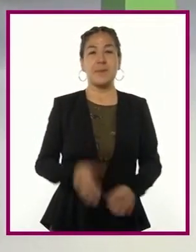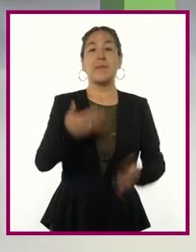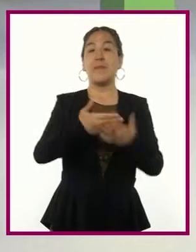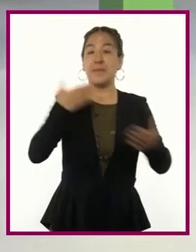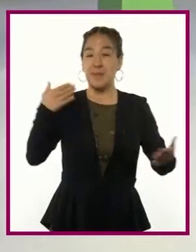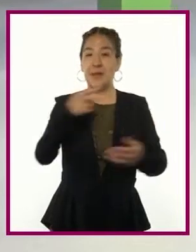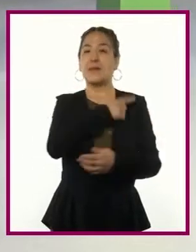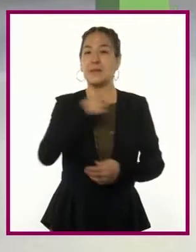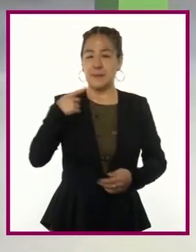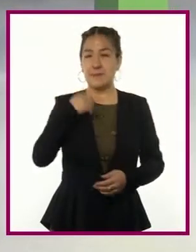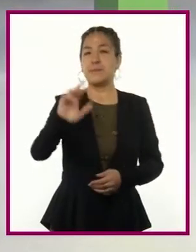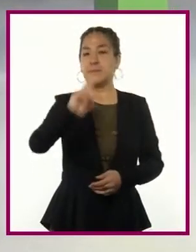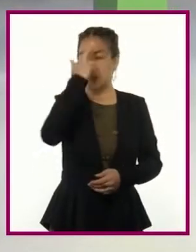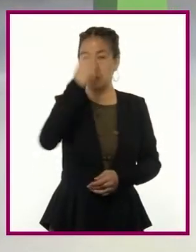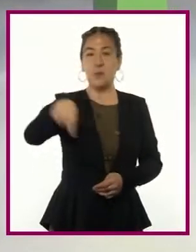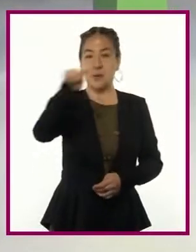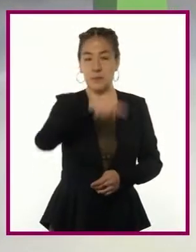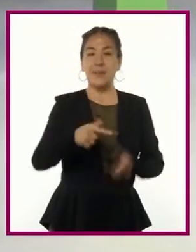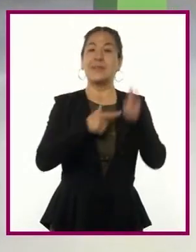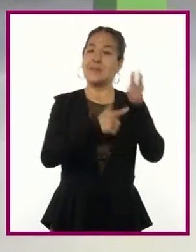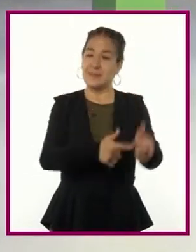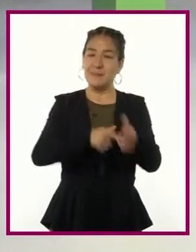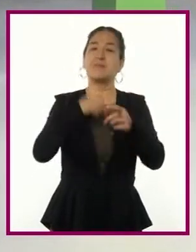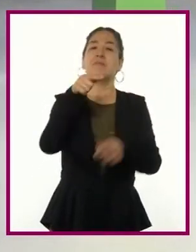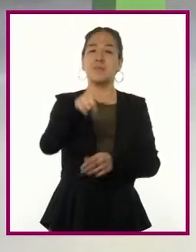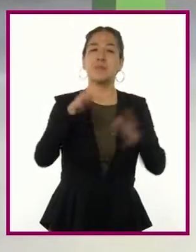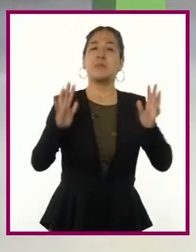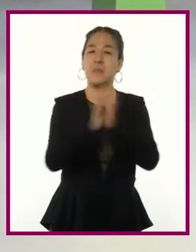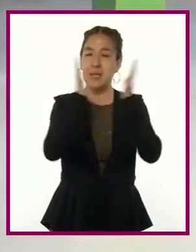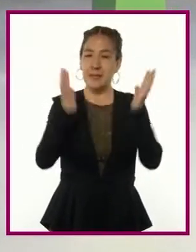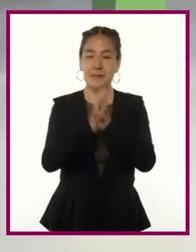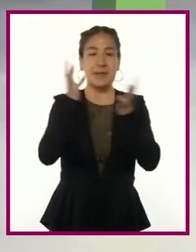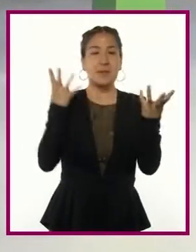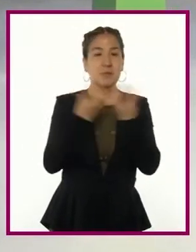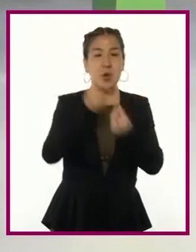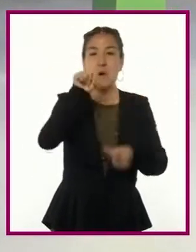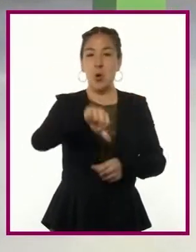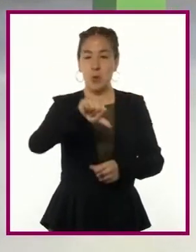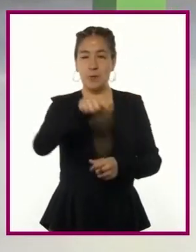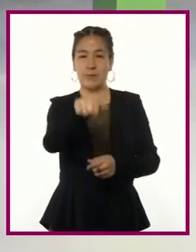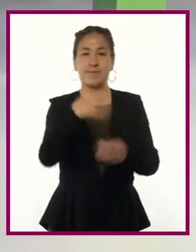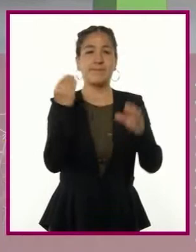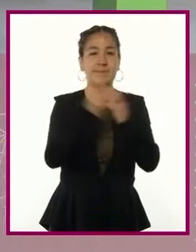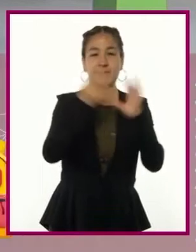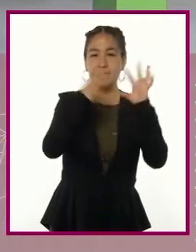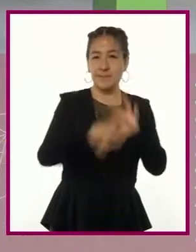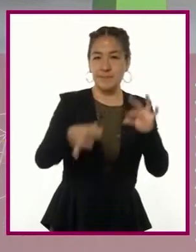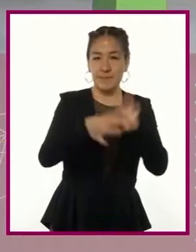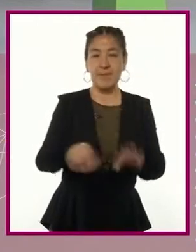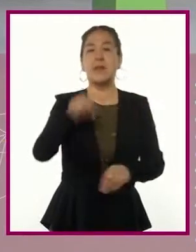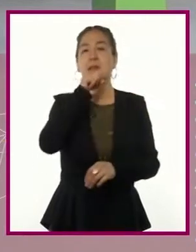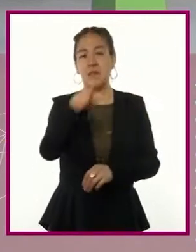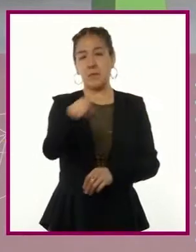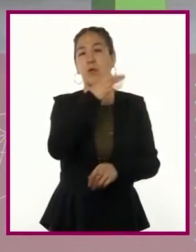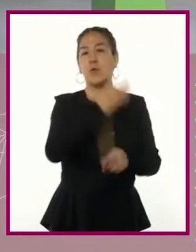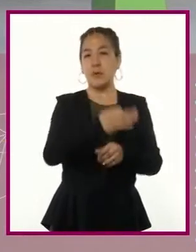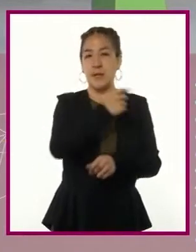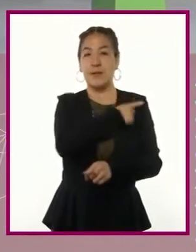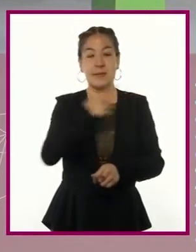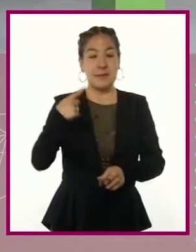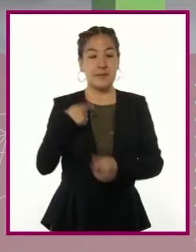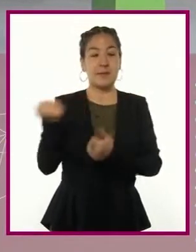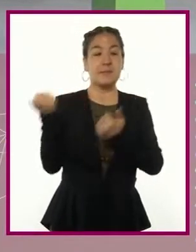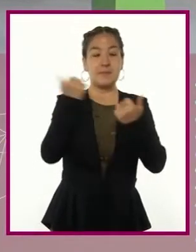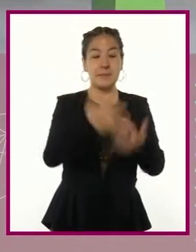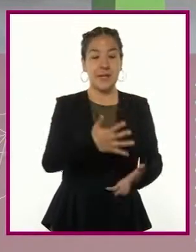es importante que participen en las actividades planteadas a lo largo de esta sesión. También les invito a tener cerca su libro de